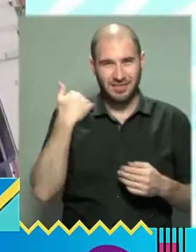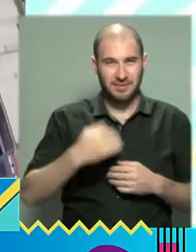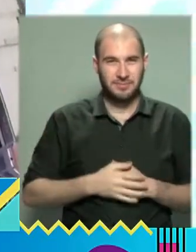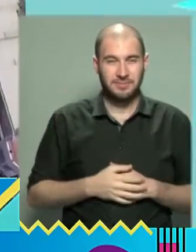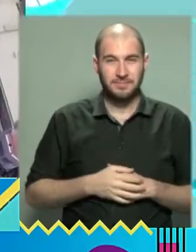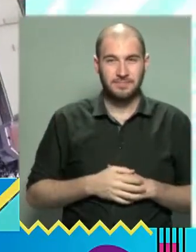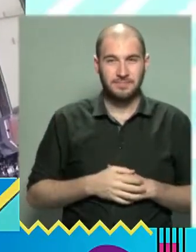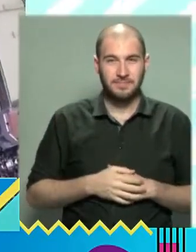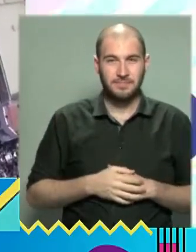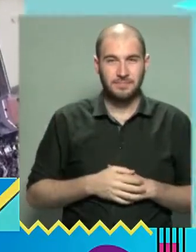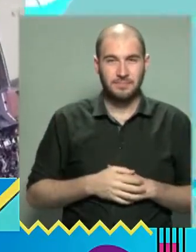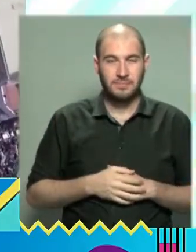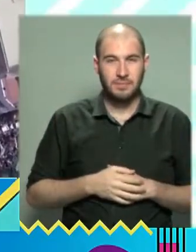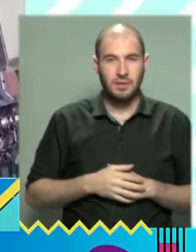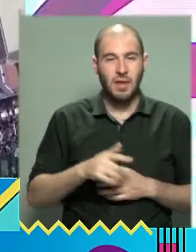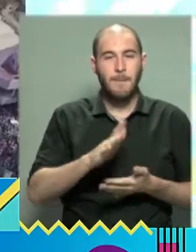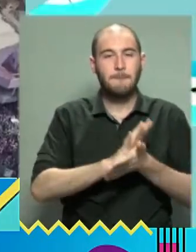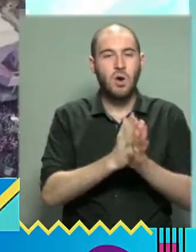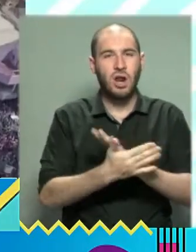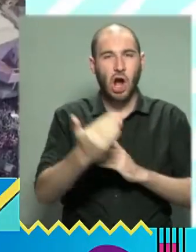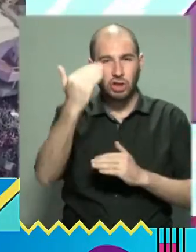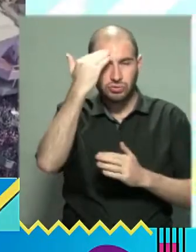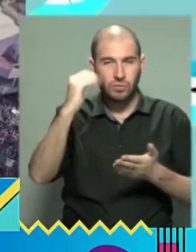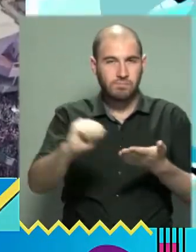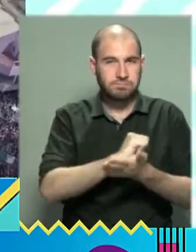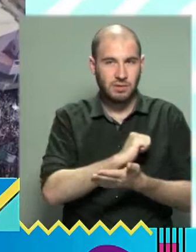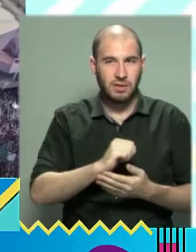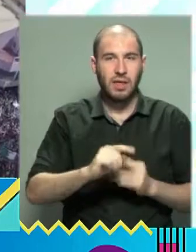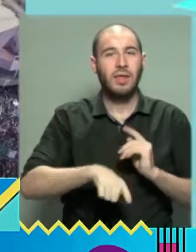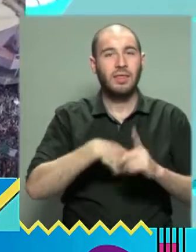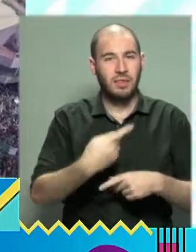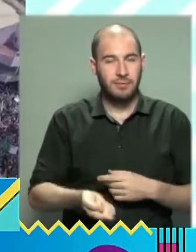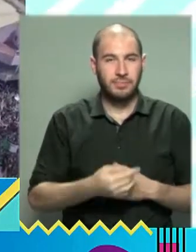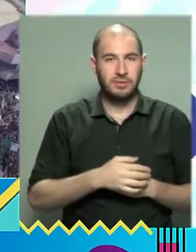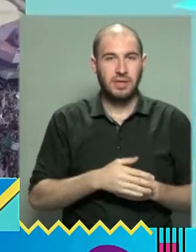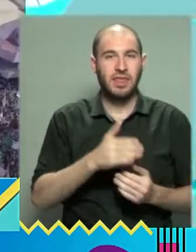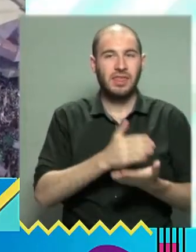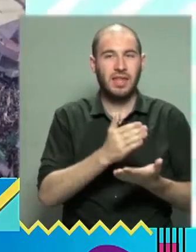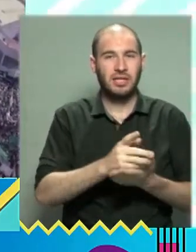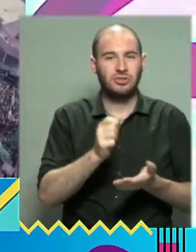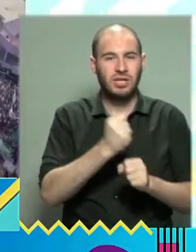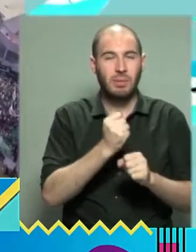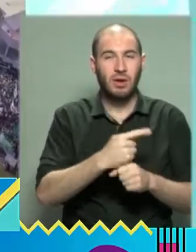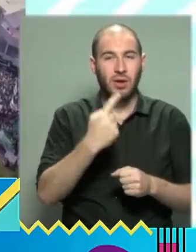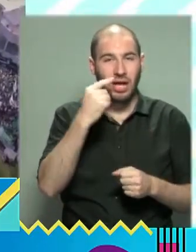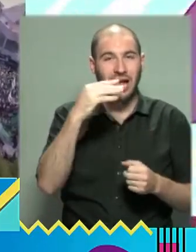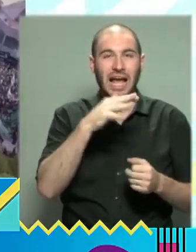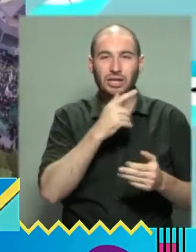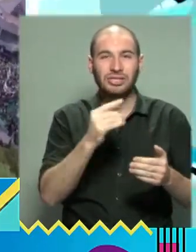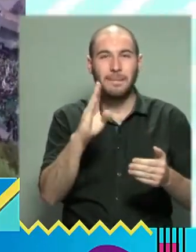entonces. Se suprime la Constitución, luego se otorgan los derechos laborales en el 14 bis.